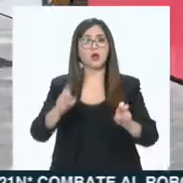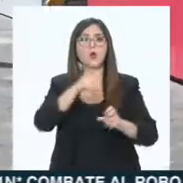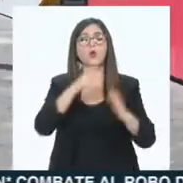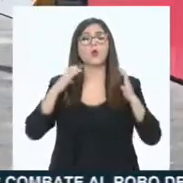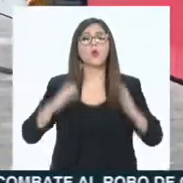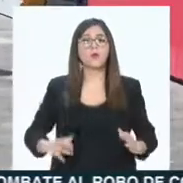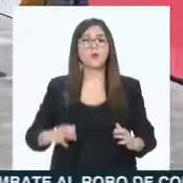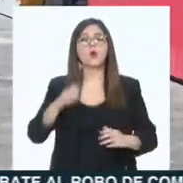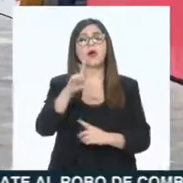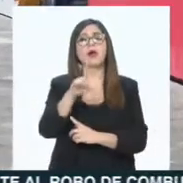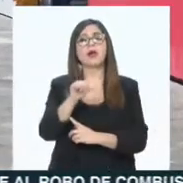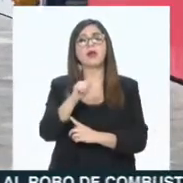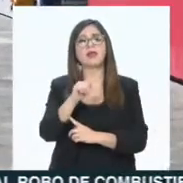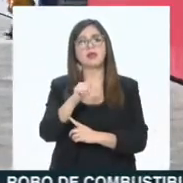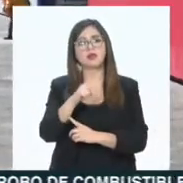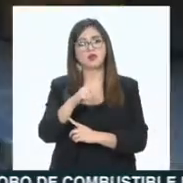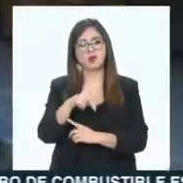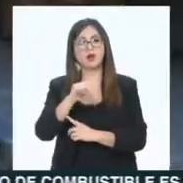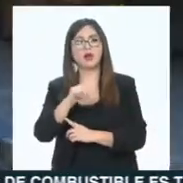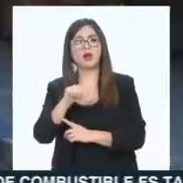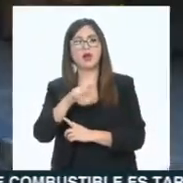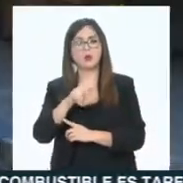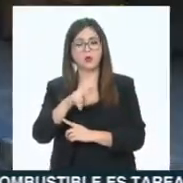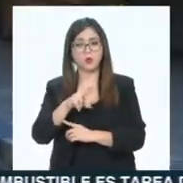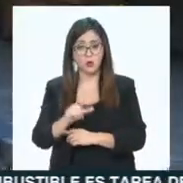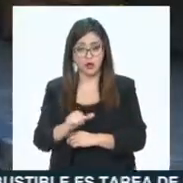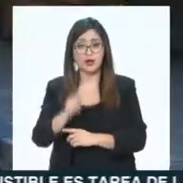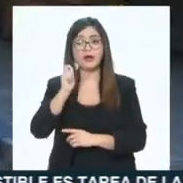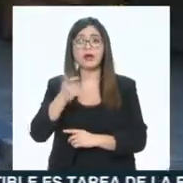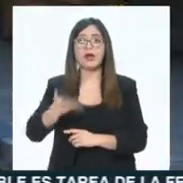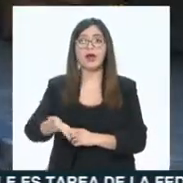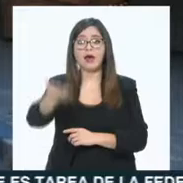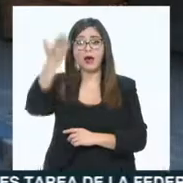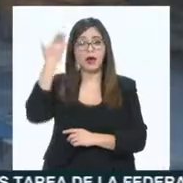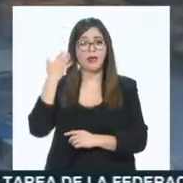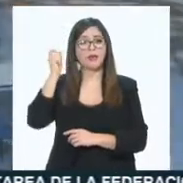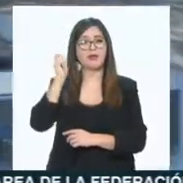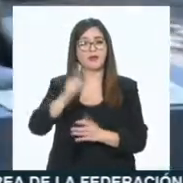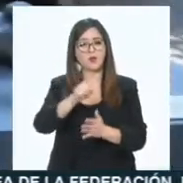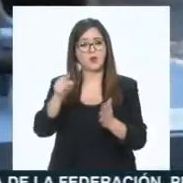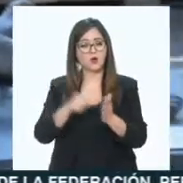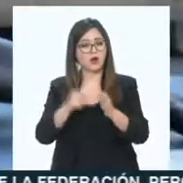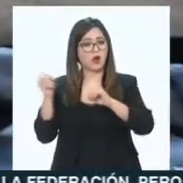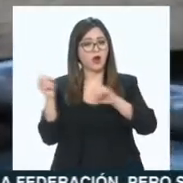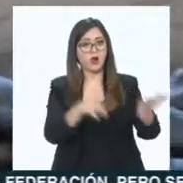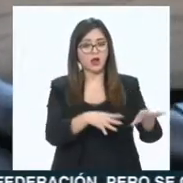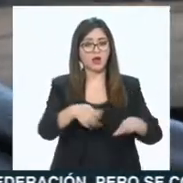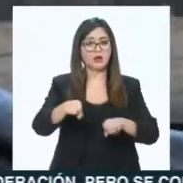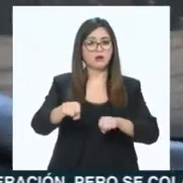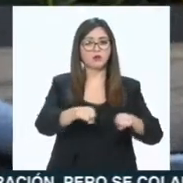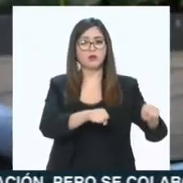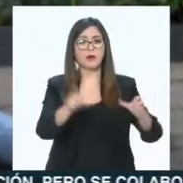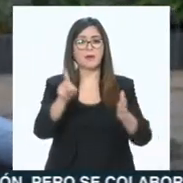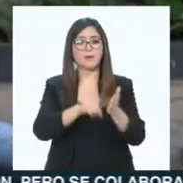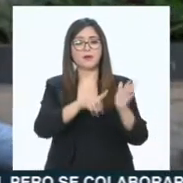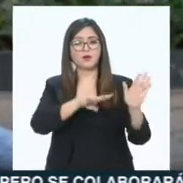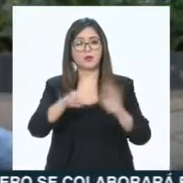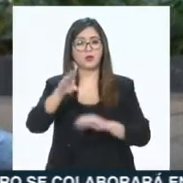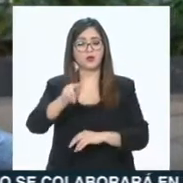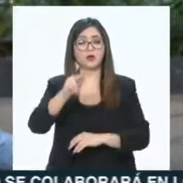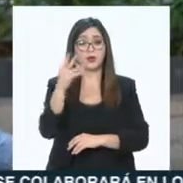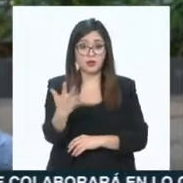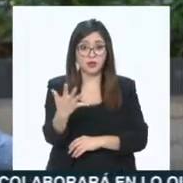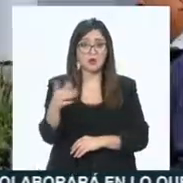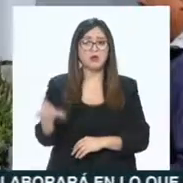Ese espacio dedicado a la cultura fue rescatado del abandono en el que quedó después del sismo de 1985 y fue destinado a